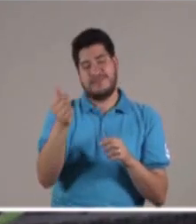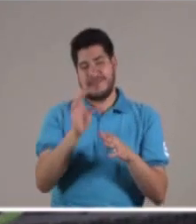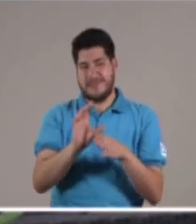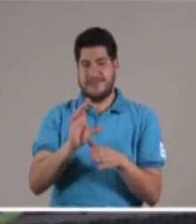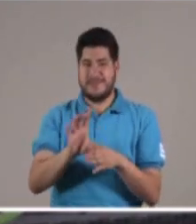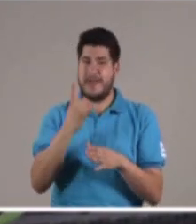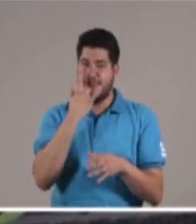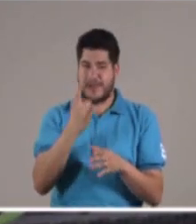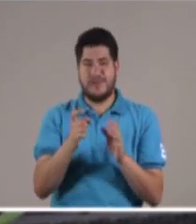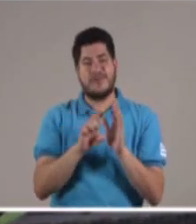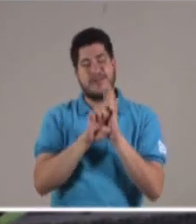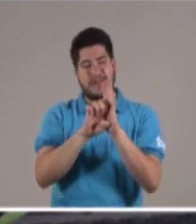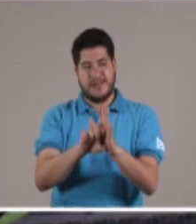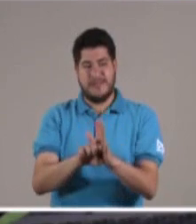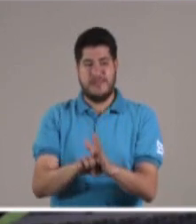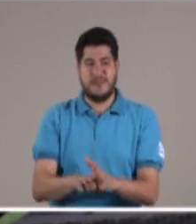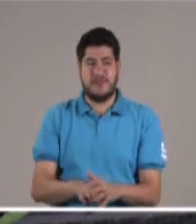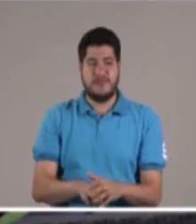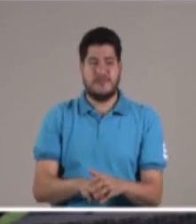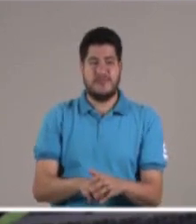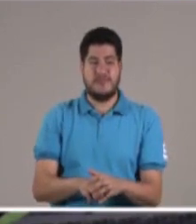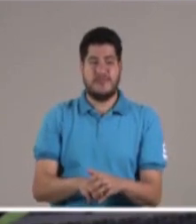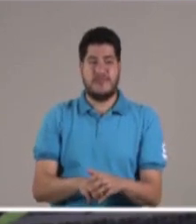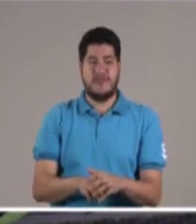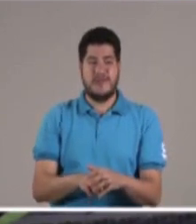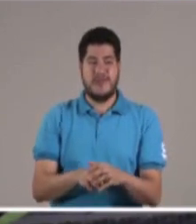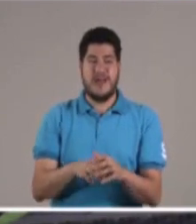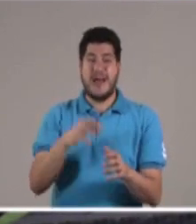hermano Rocky